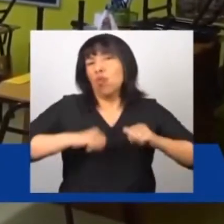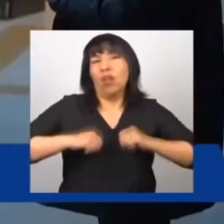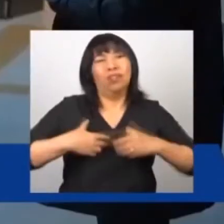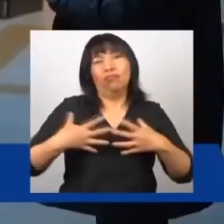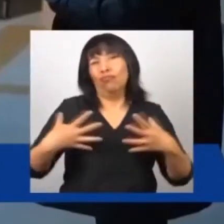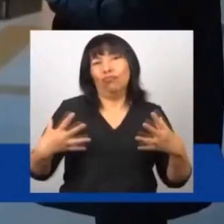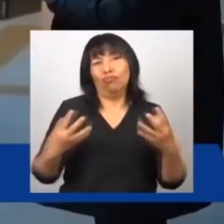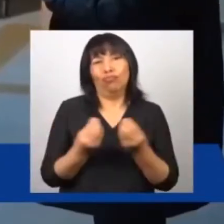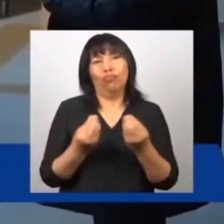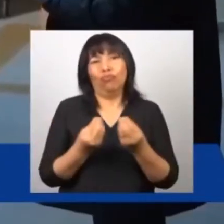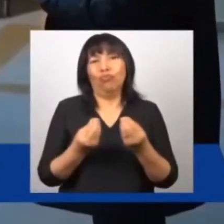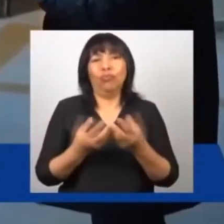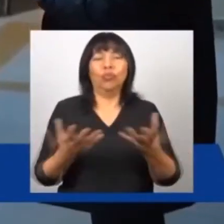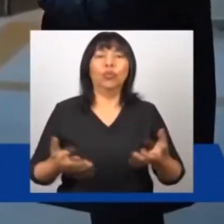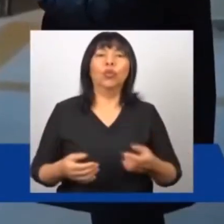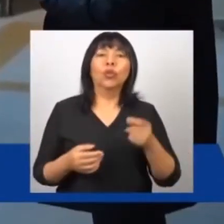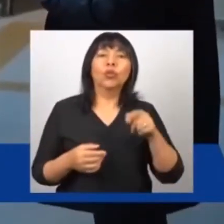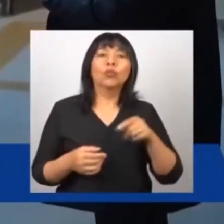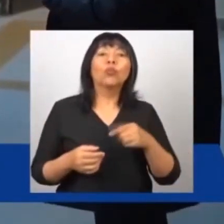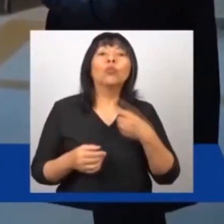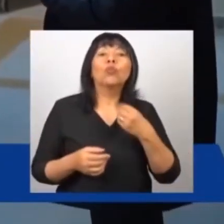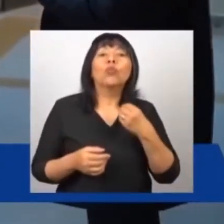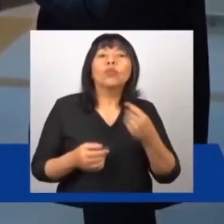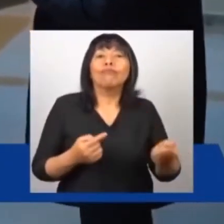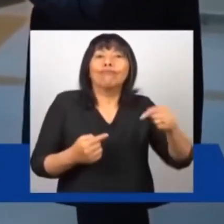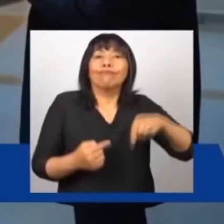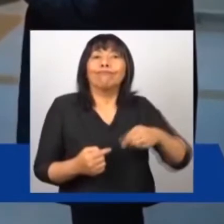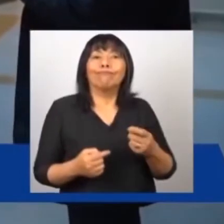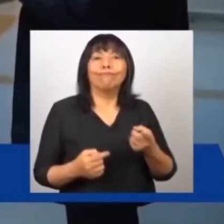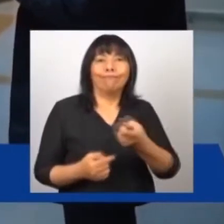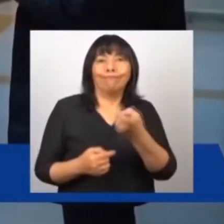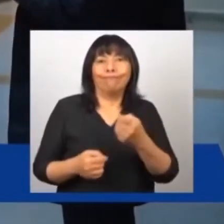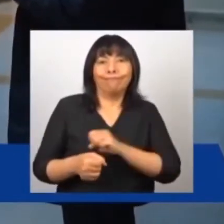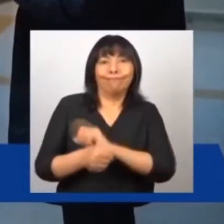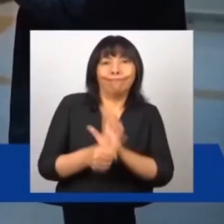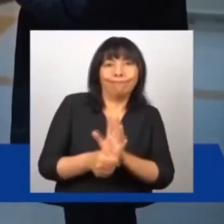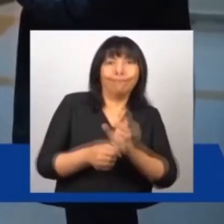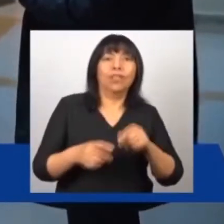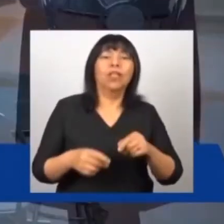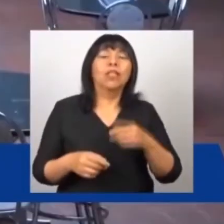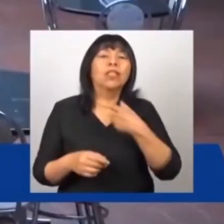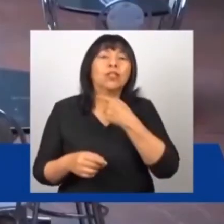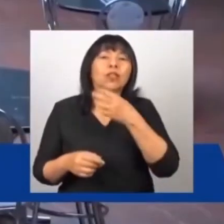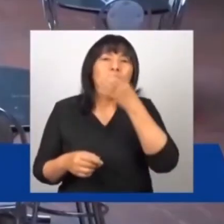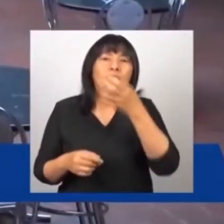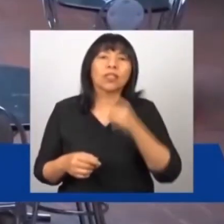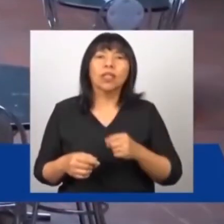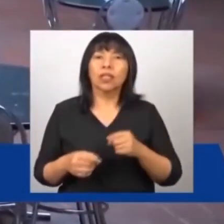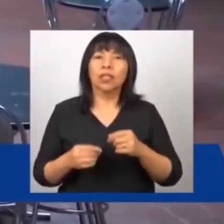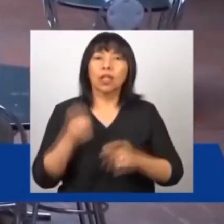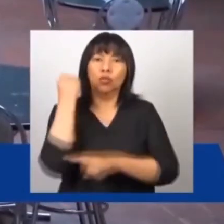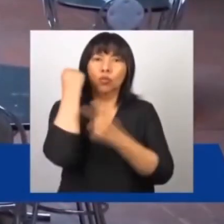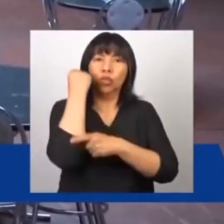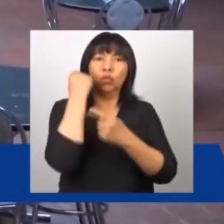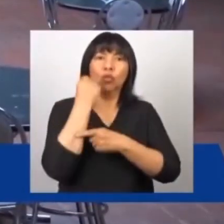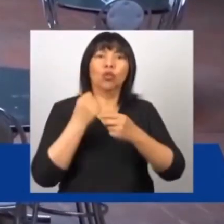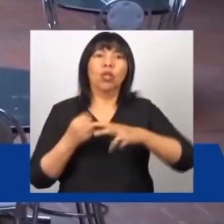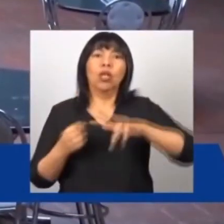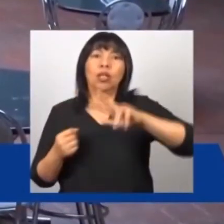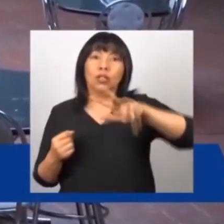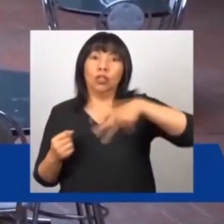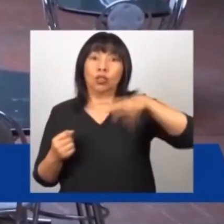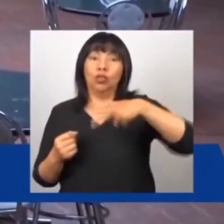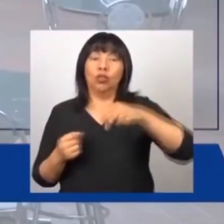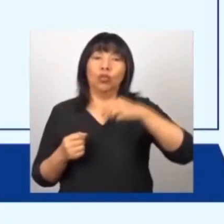afectados posible producto de este virus que llegó, quiero recordar, con la supresión de clases el día 18